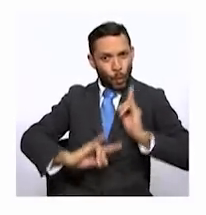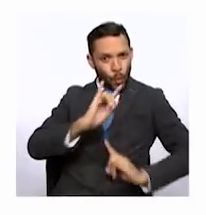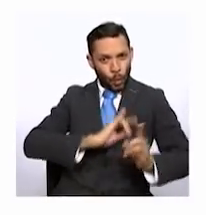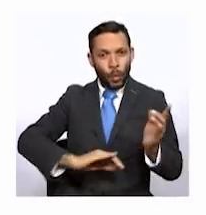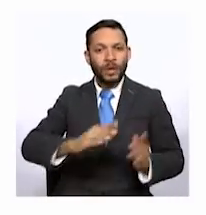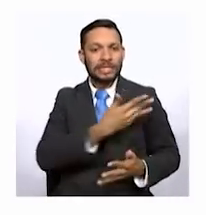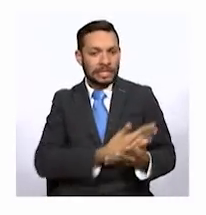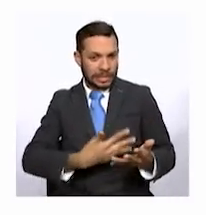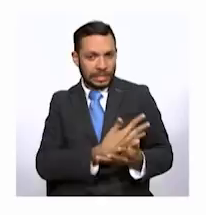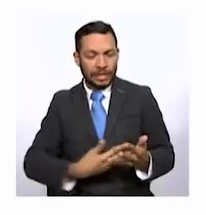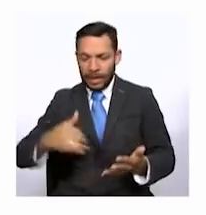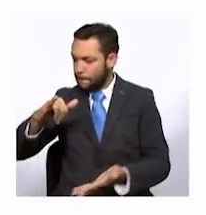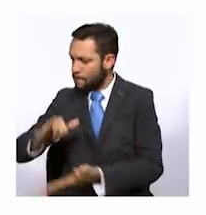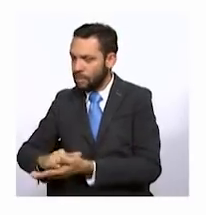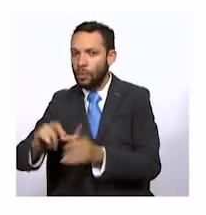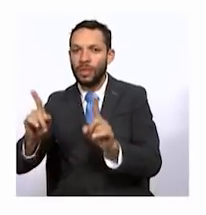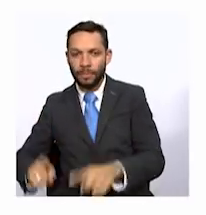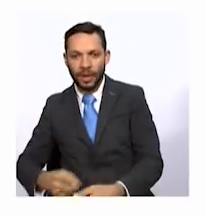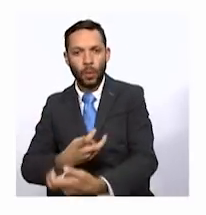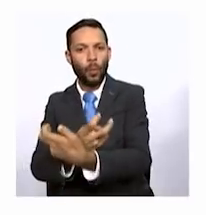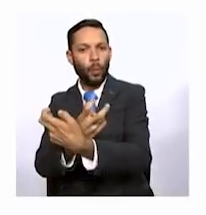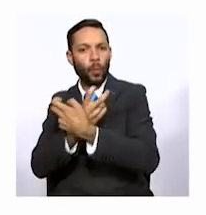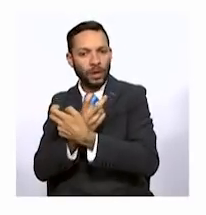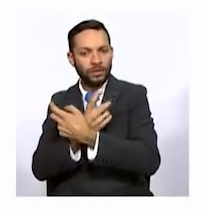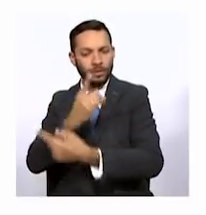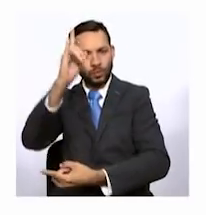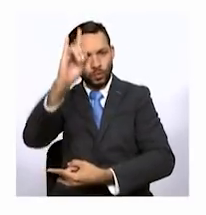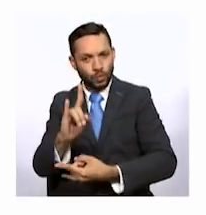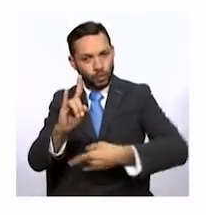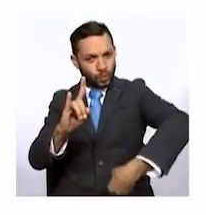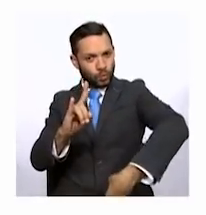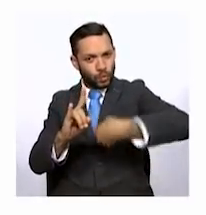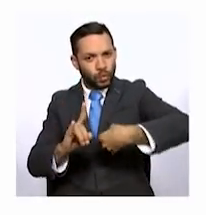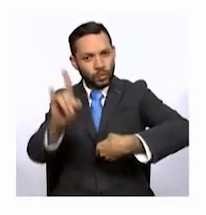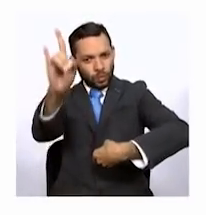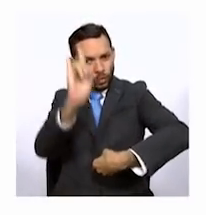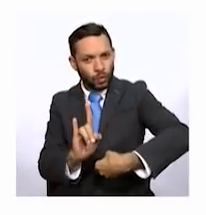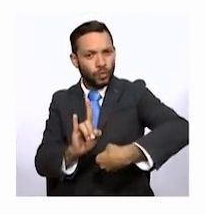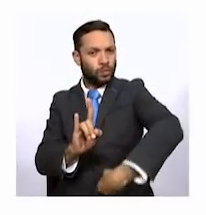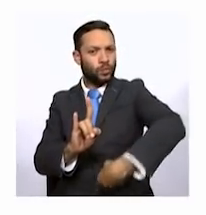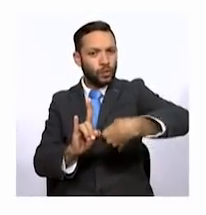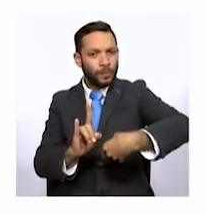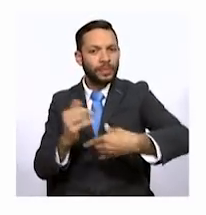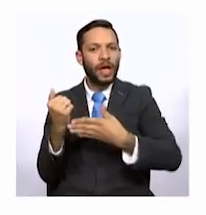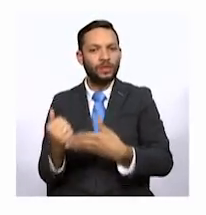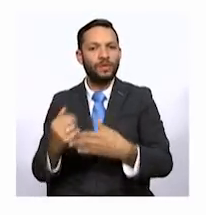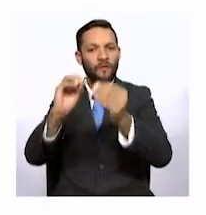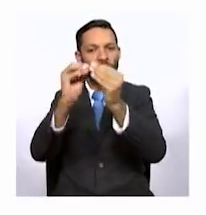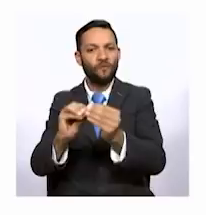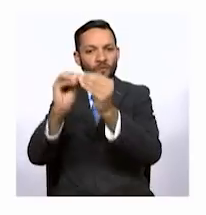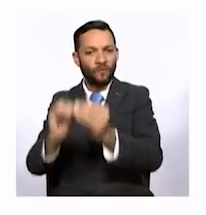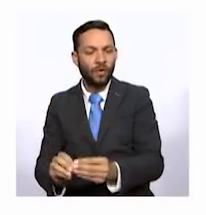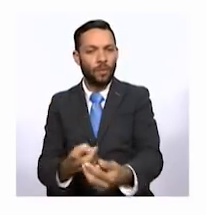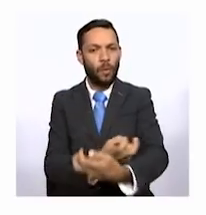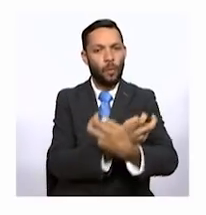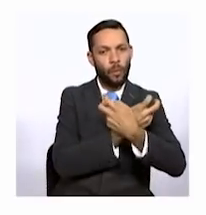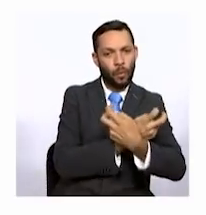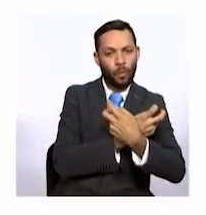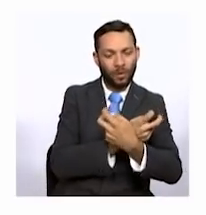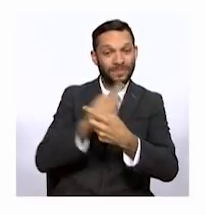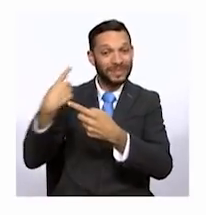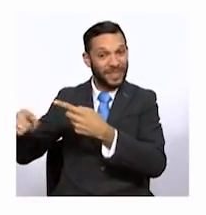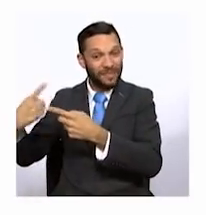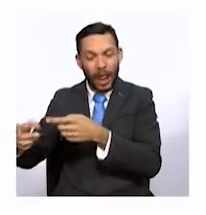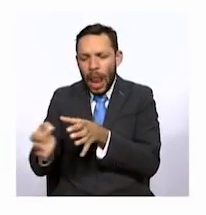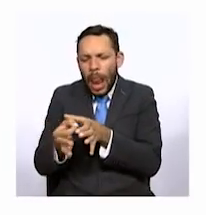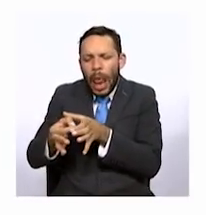tenemos vasos sanguíneos normales y además tenemos productos que son los formadores o células que son formadoras de hueso, que son los osteoblastos y el osteocito,